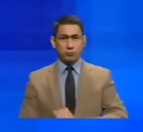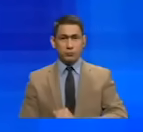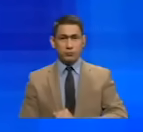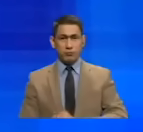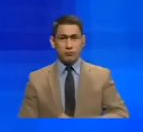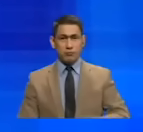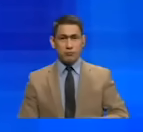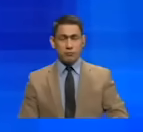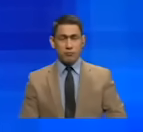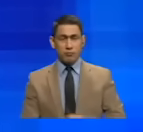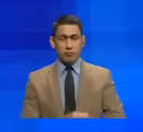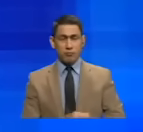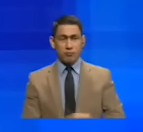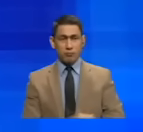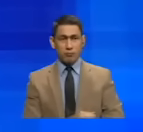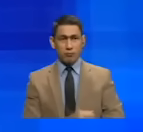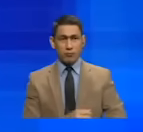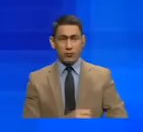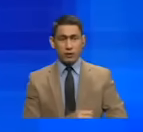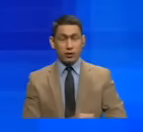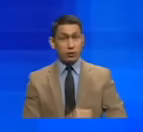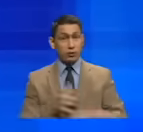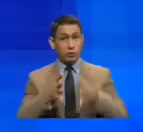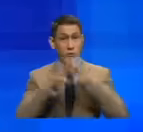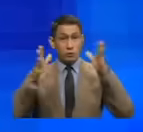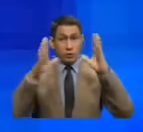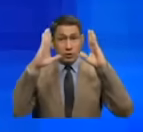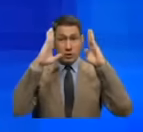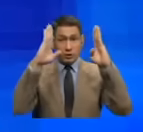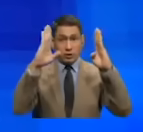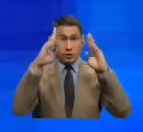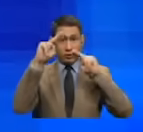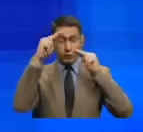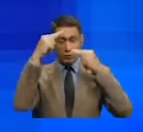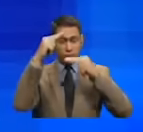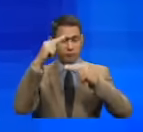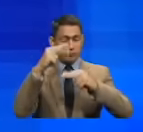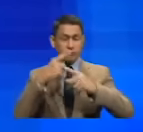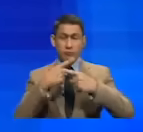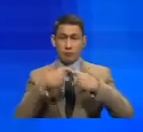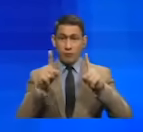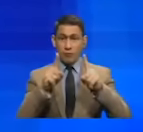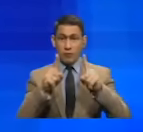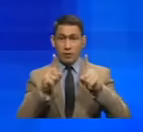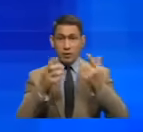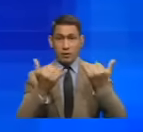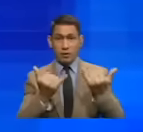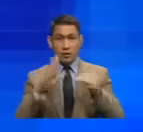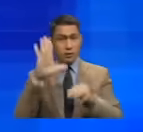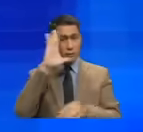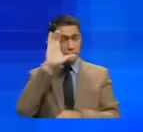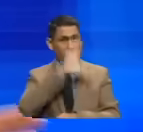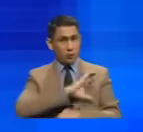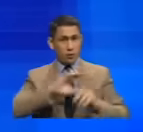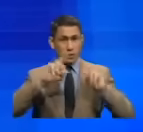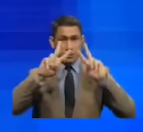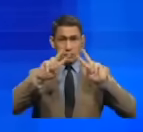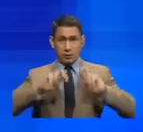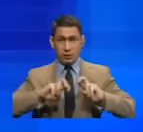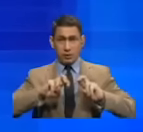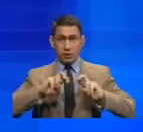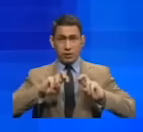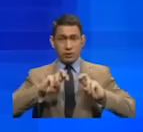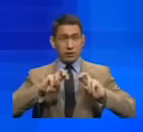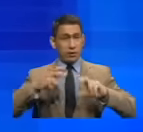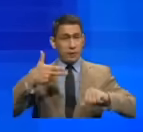Por supuesto, Fernando, estaremos pendientes para ampliar esta importante información. Por otro lado, la policía indaga una balacera que se registró